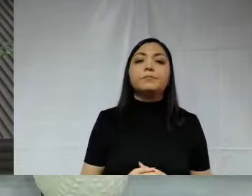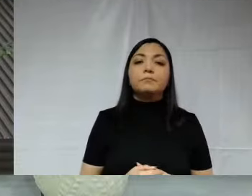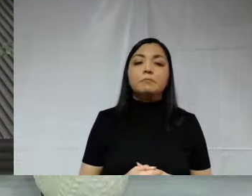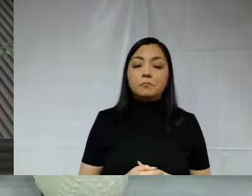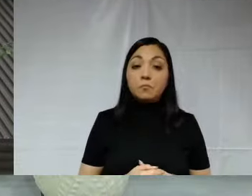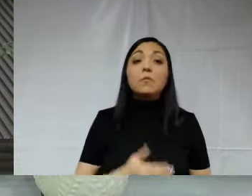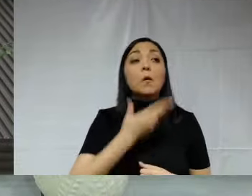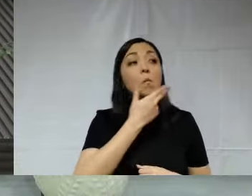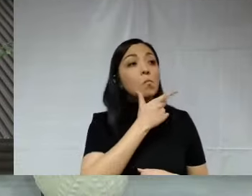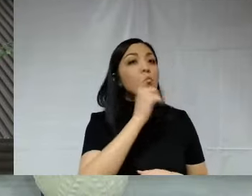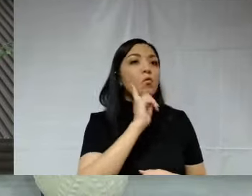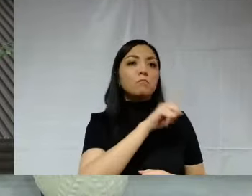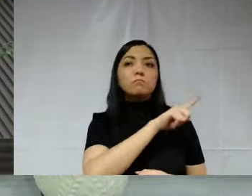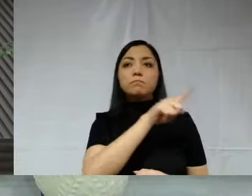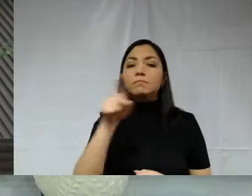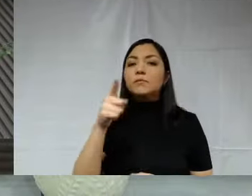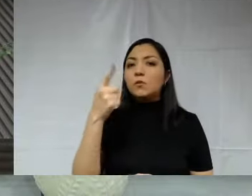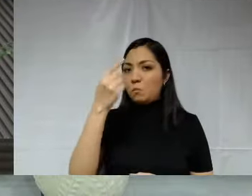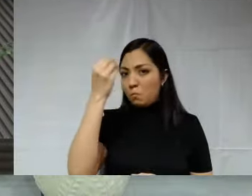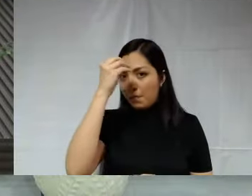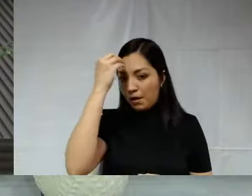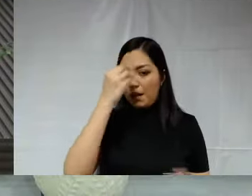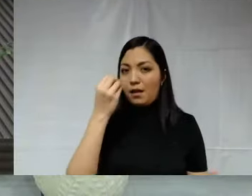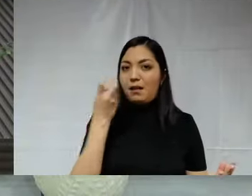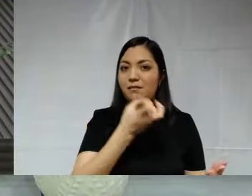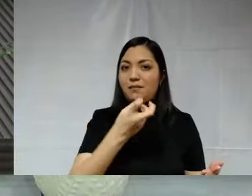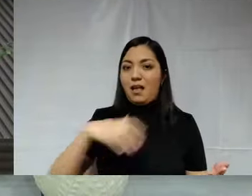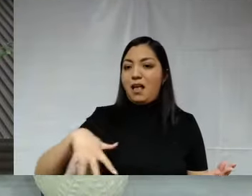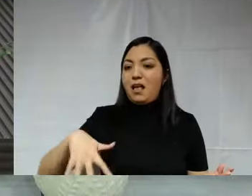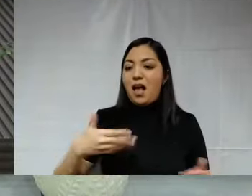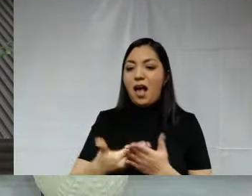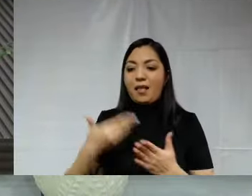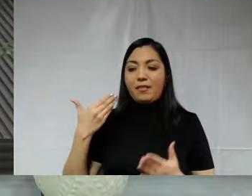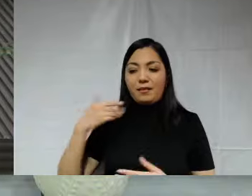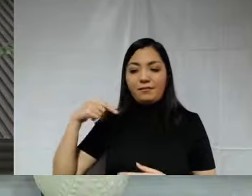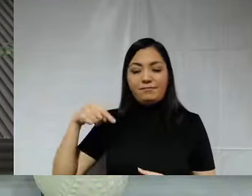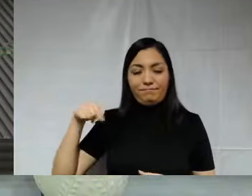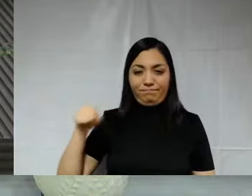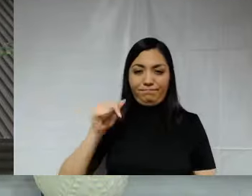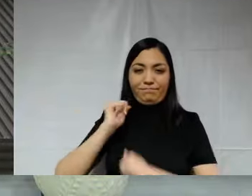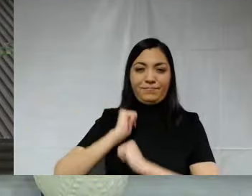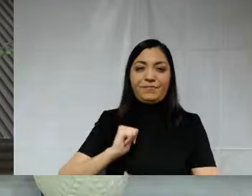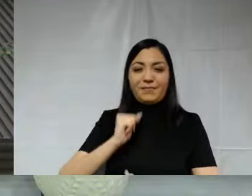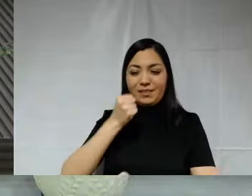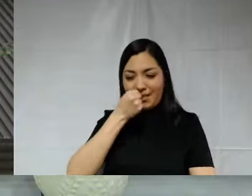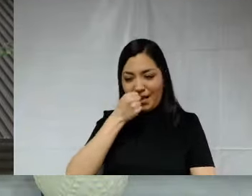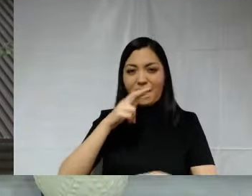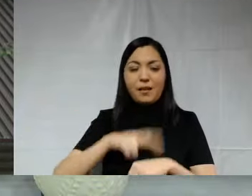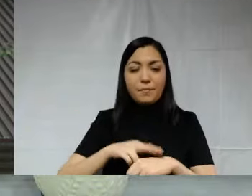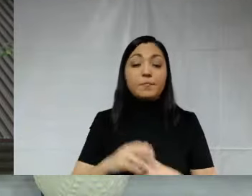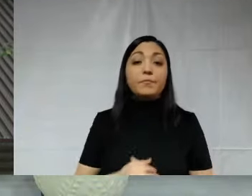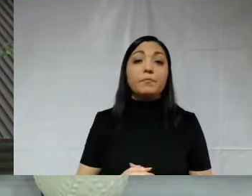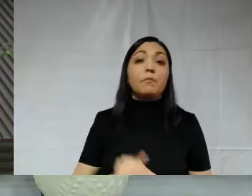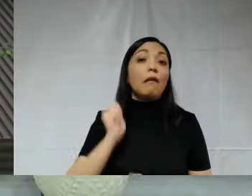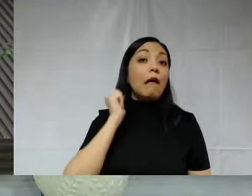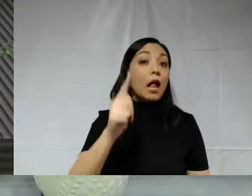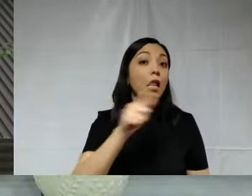secretario de este consejo alguien desea hacer uso de la voz en torno a esta